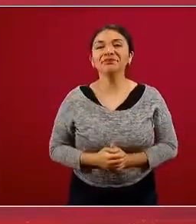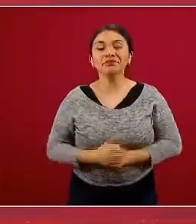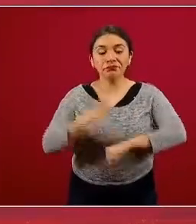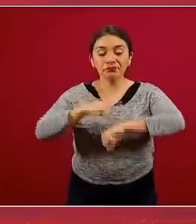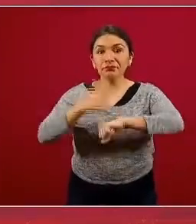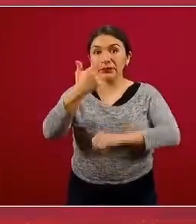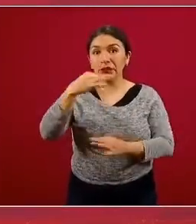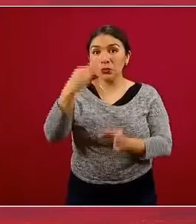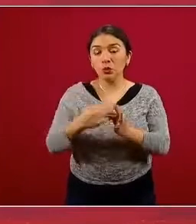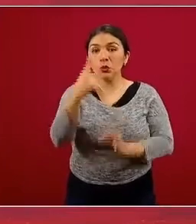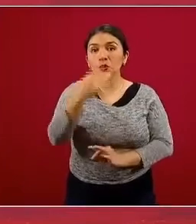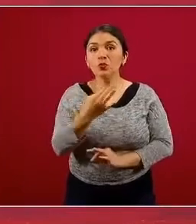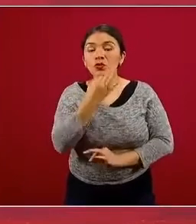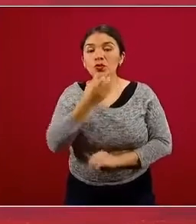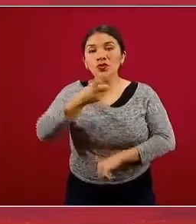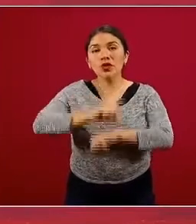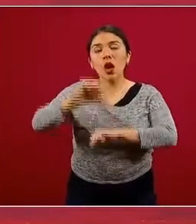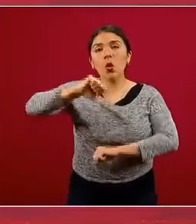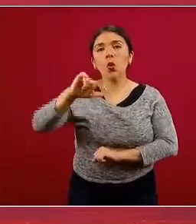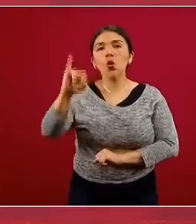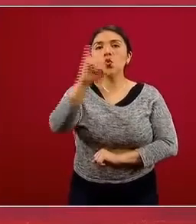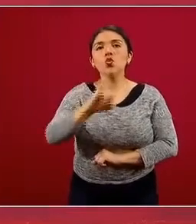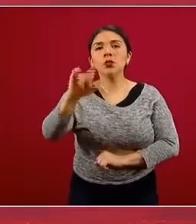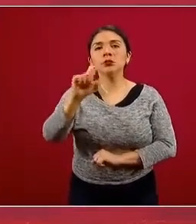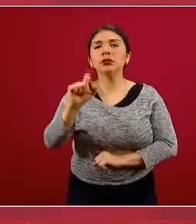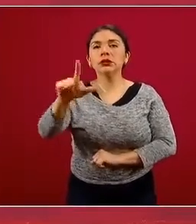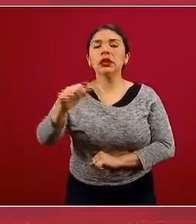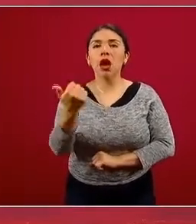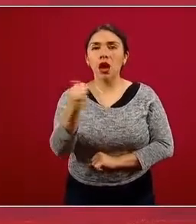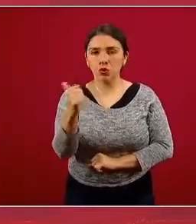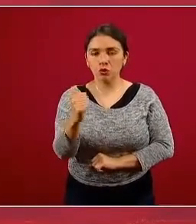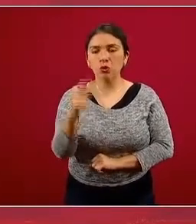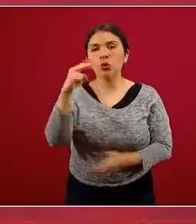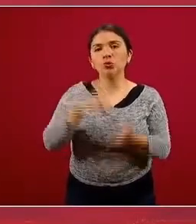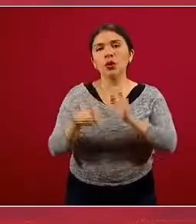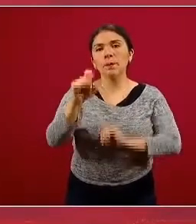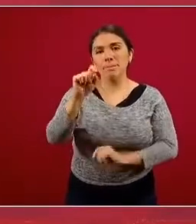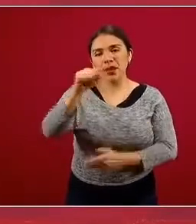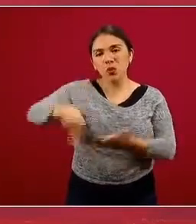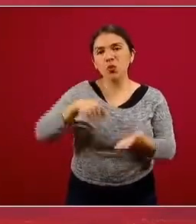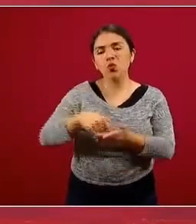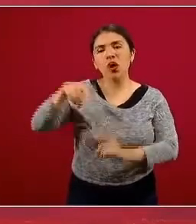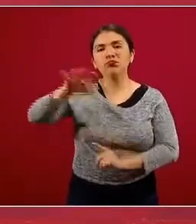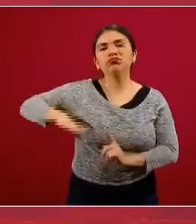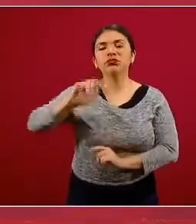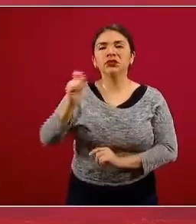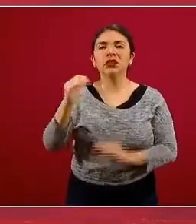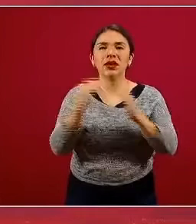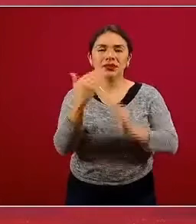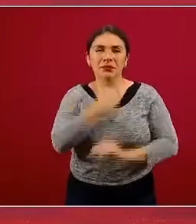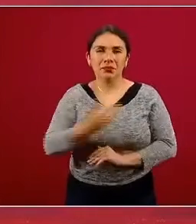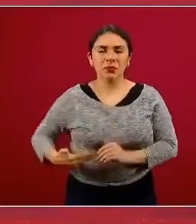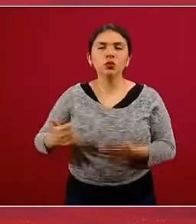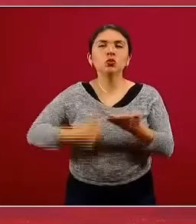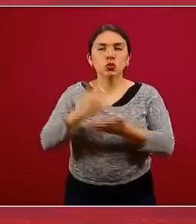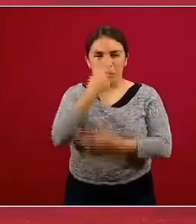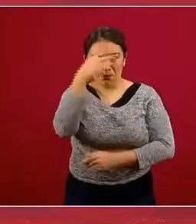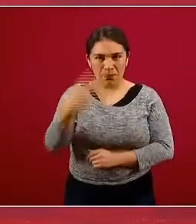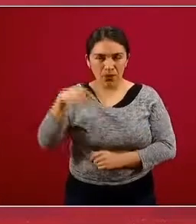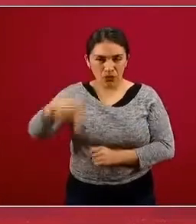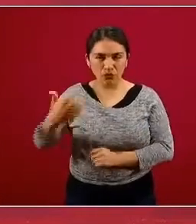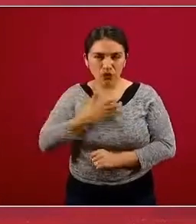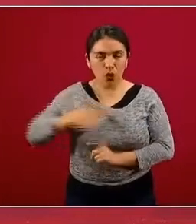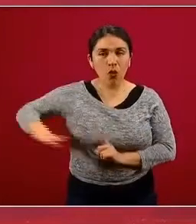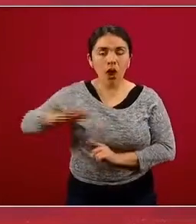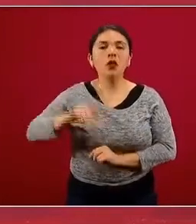las 19:01 del jueves 27 de agosto de 2020. Estamos en el Palacio Nacional de México, en la Ciudad de México,